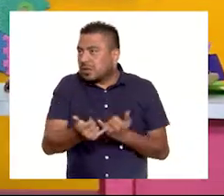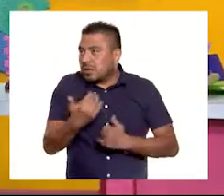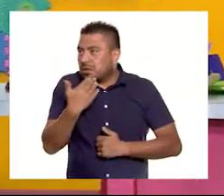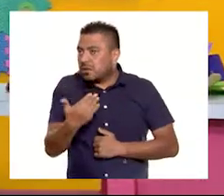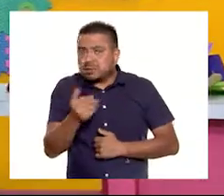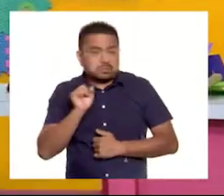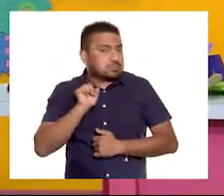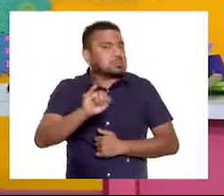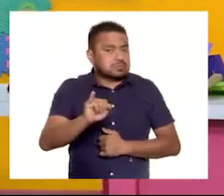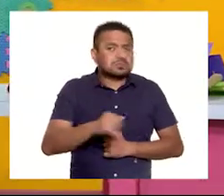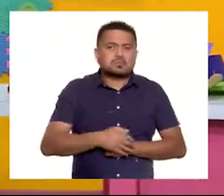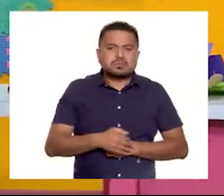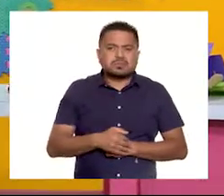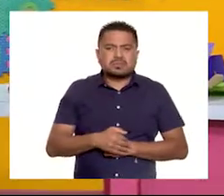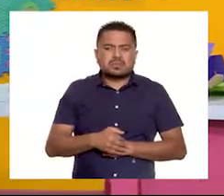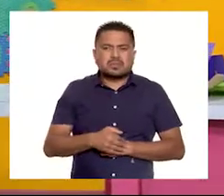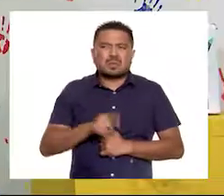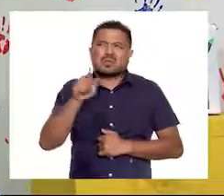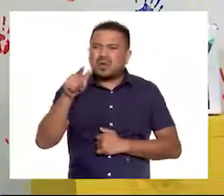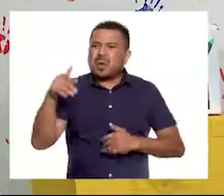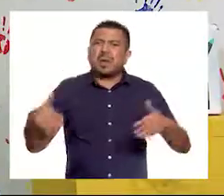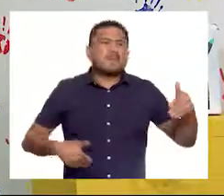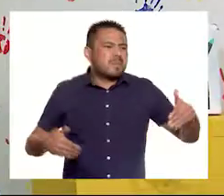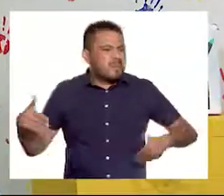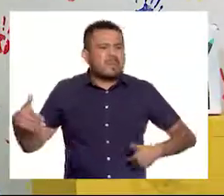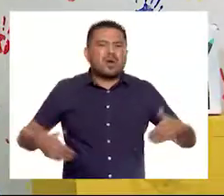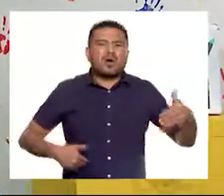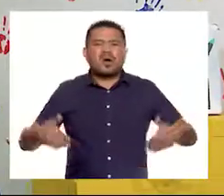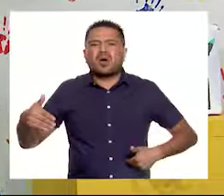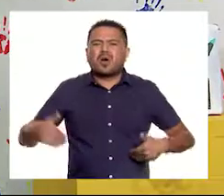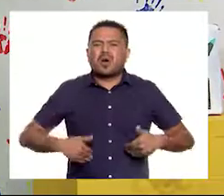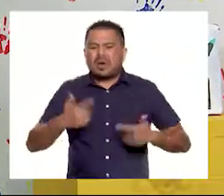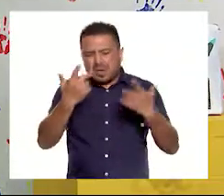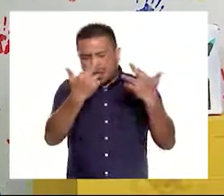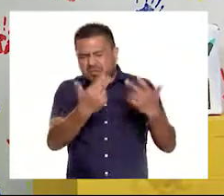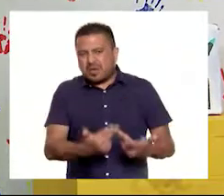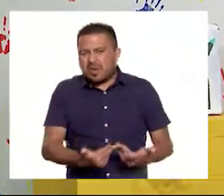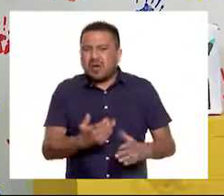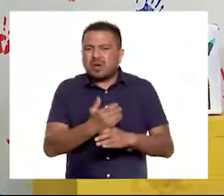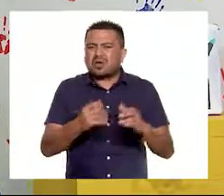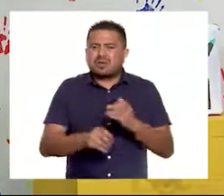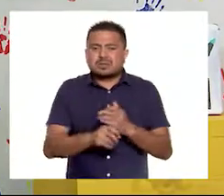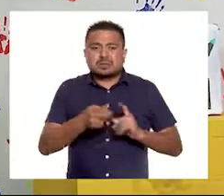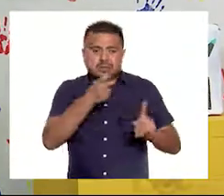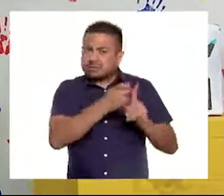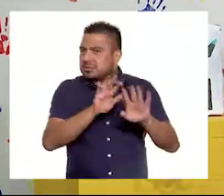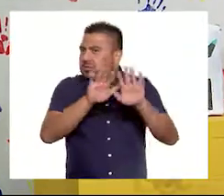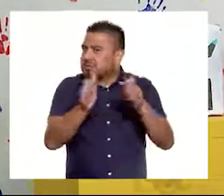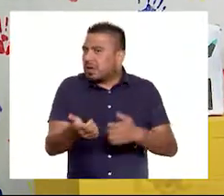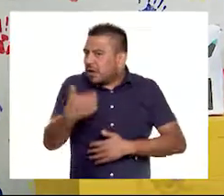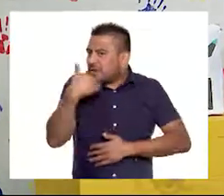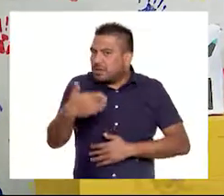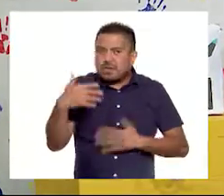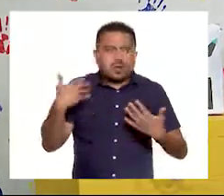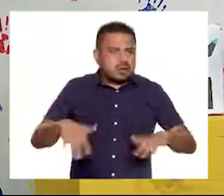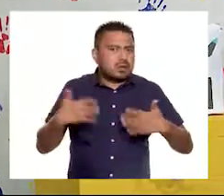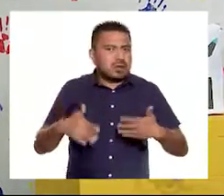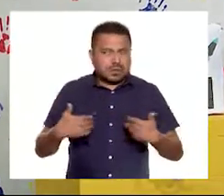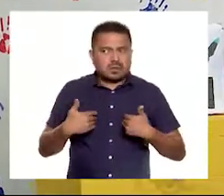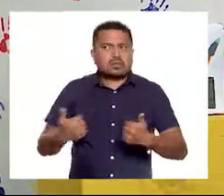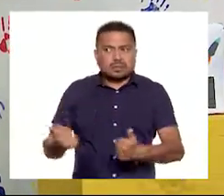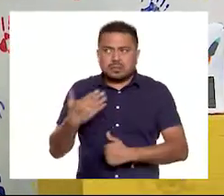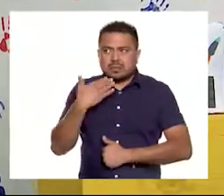Sí. ¿Te molesta que los maltraten? Y eso está bien, claro. Eso es